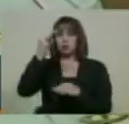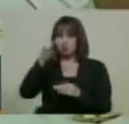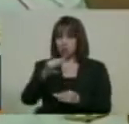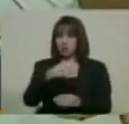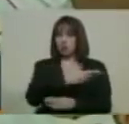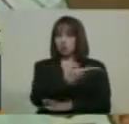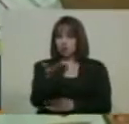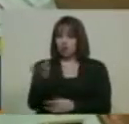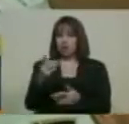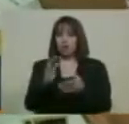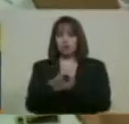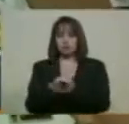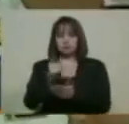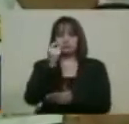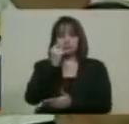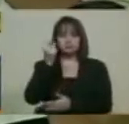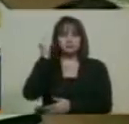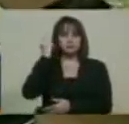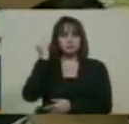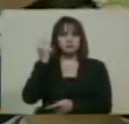compañeros y compañeras de promoción